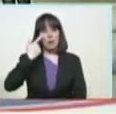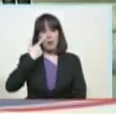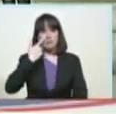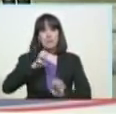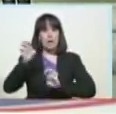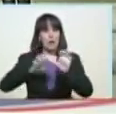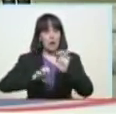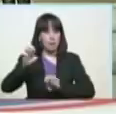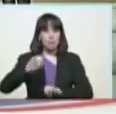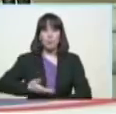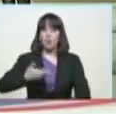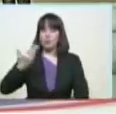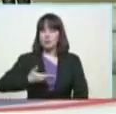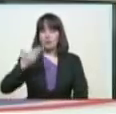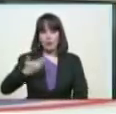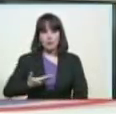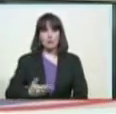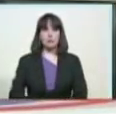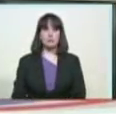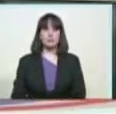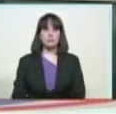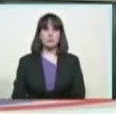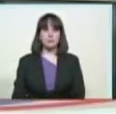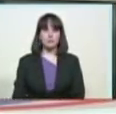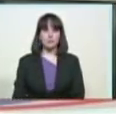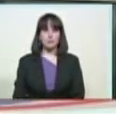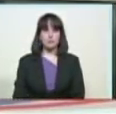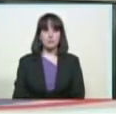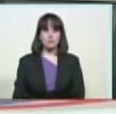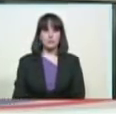muy importante a tomar en cuenta